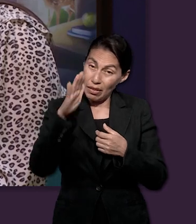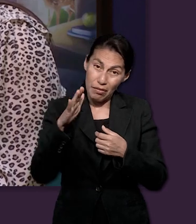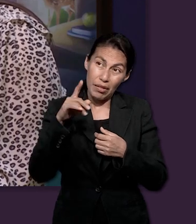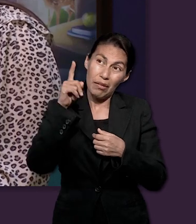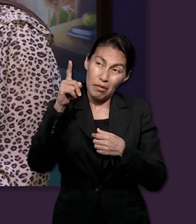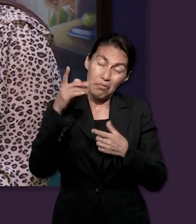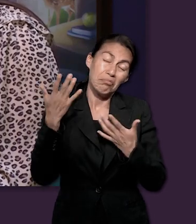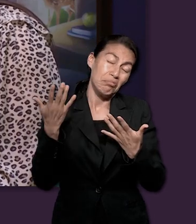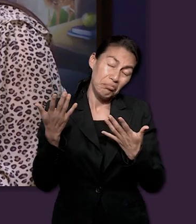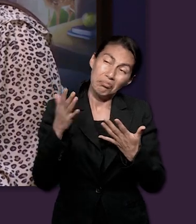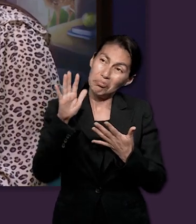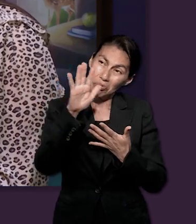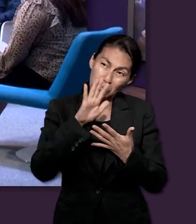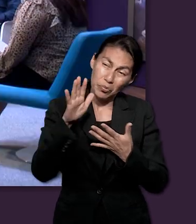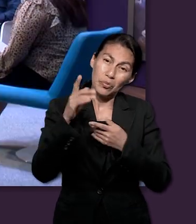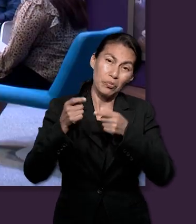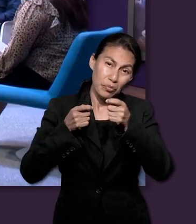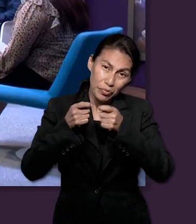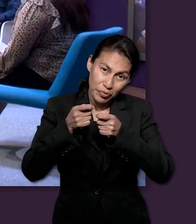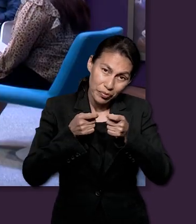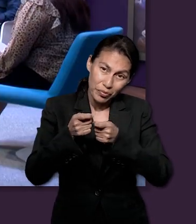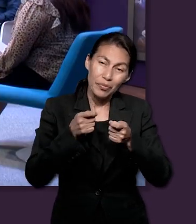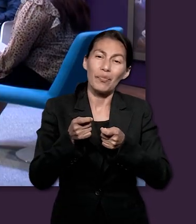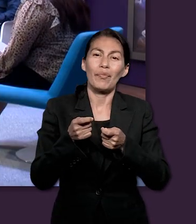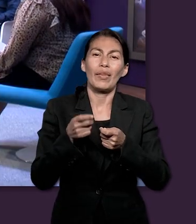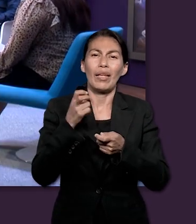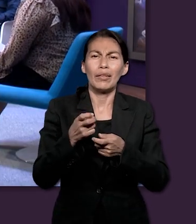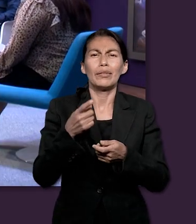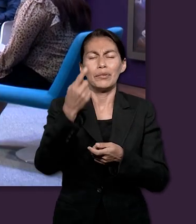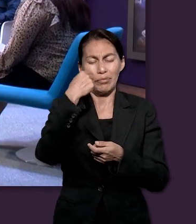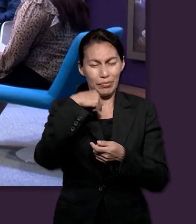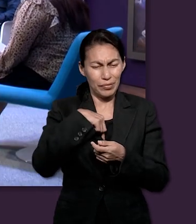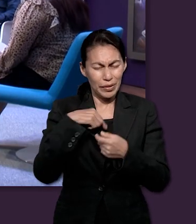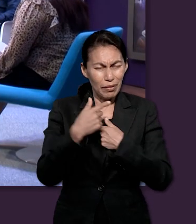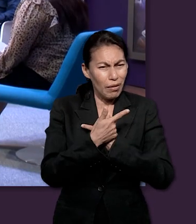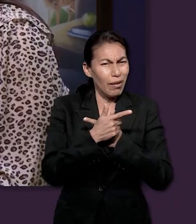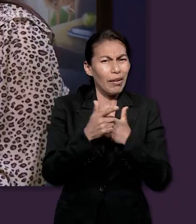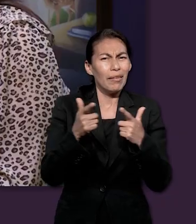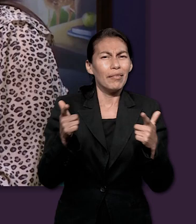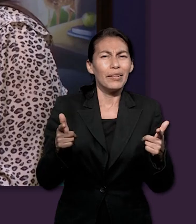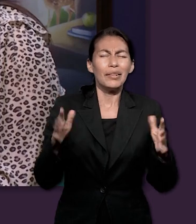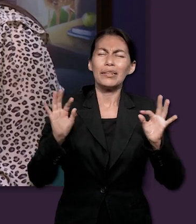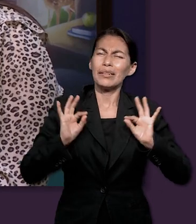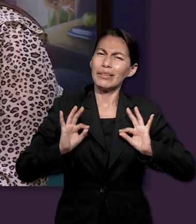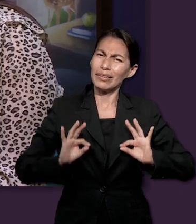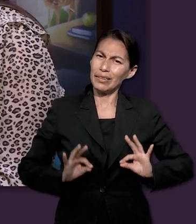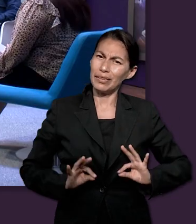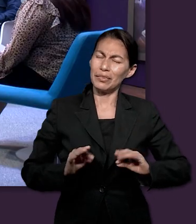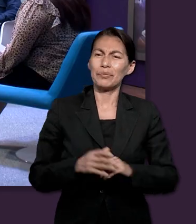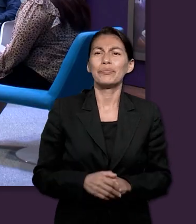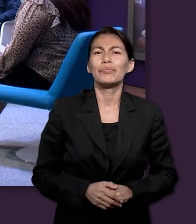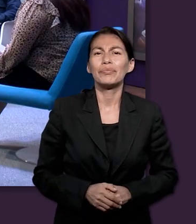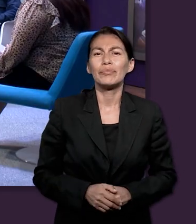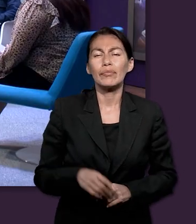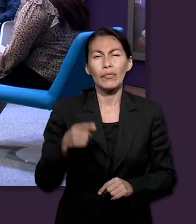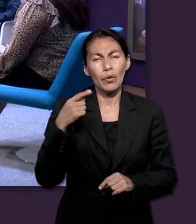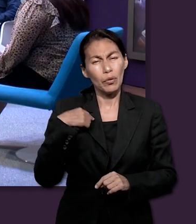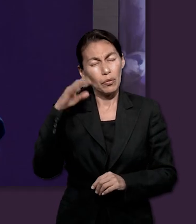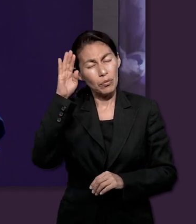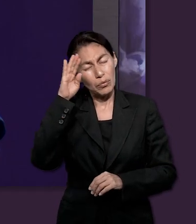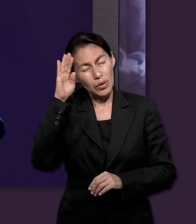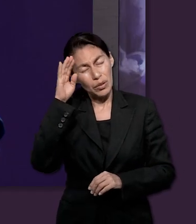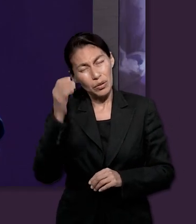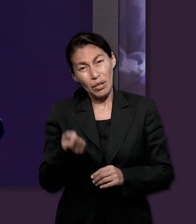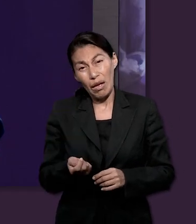sabe por qué hace las cosas y tenemos la confianza de que está obrando, lo que nos lleva a tener libertad interior. Un factor